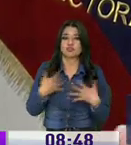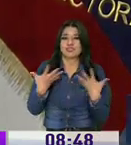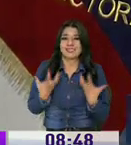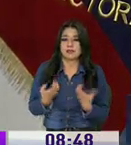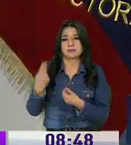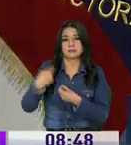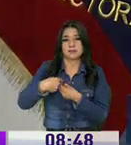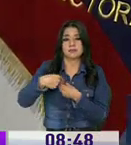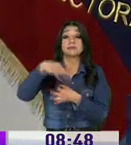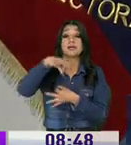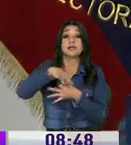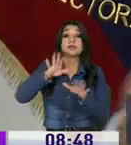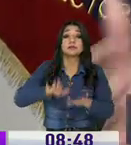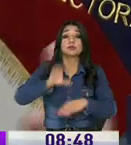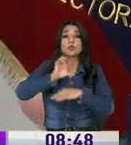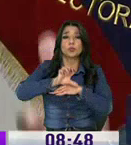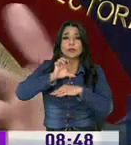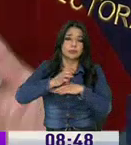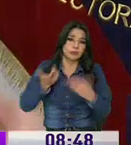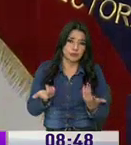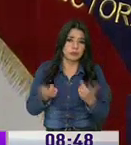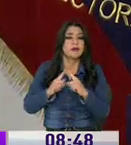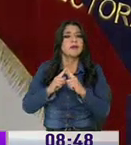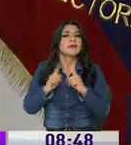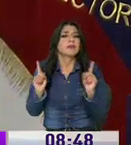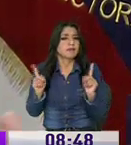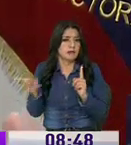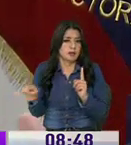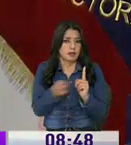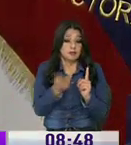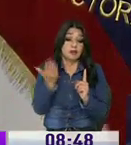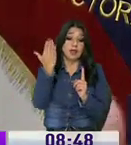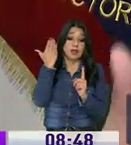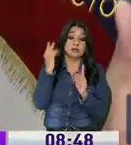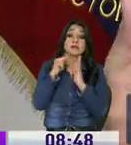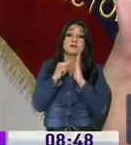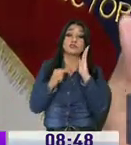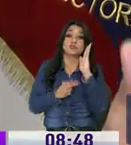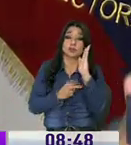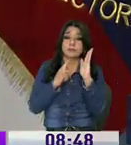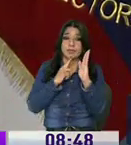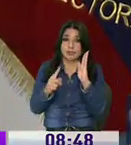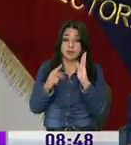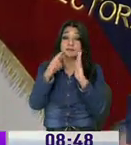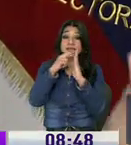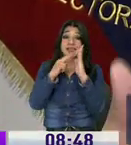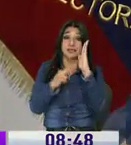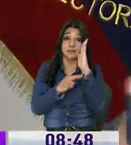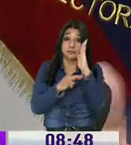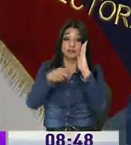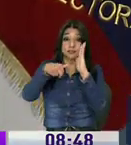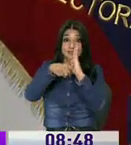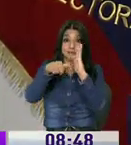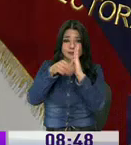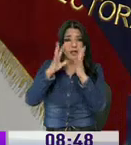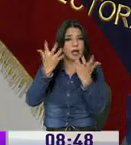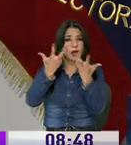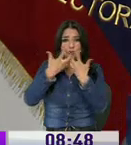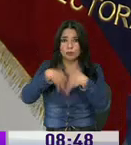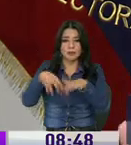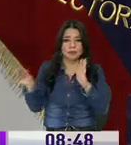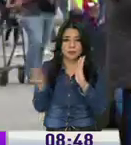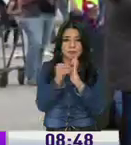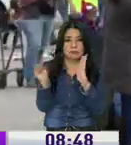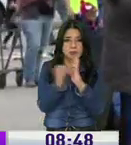en las elecciones en este país, a diferencia de lo que estaba vigente anteriormente, que era que el registro civil automáticamente los